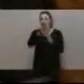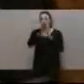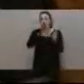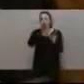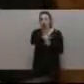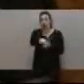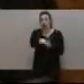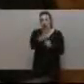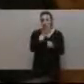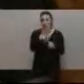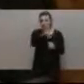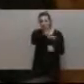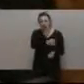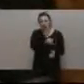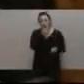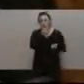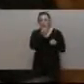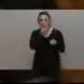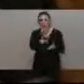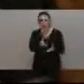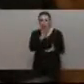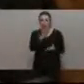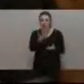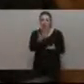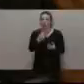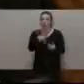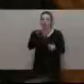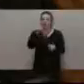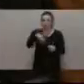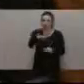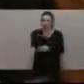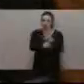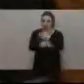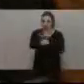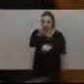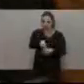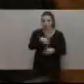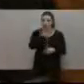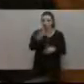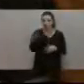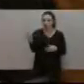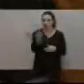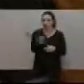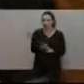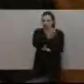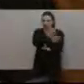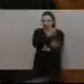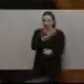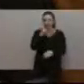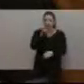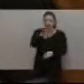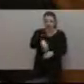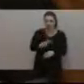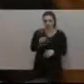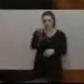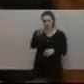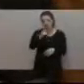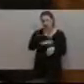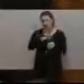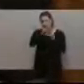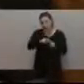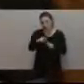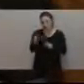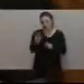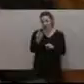ellos plantean a continuación, por ejemplo, el reconocimiento de la discapacidad, porque tiene que haber previamente un reconocimiento médico. En ese